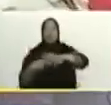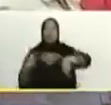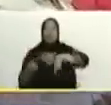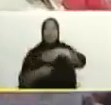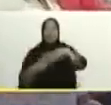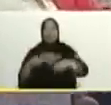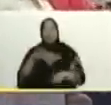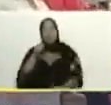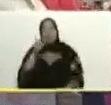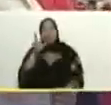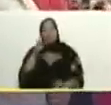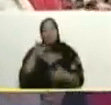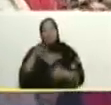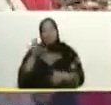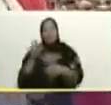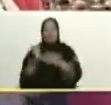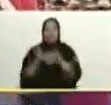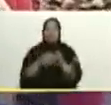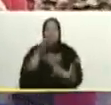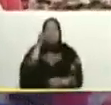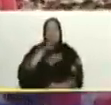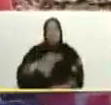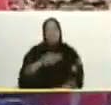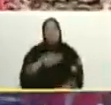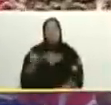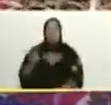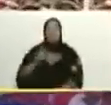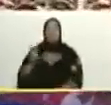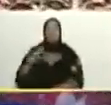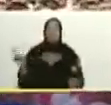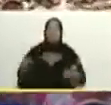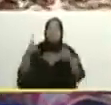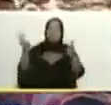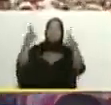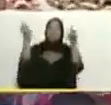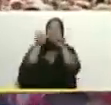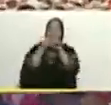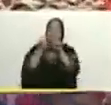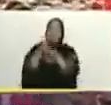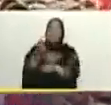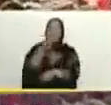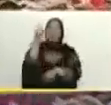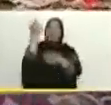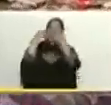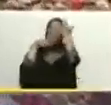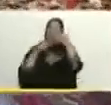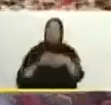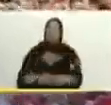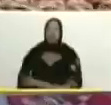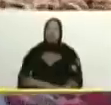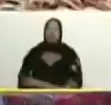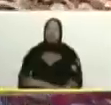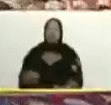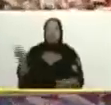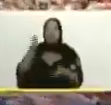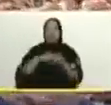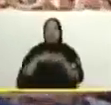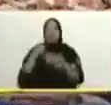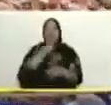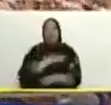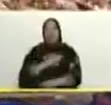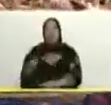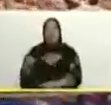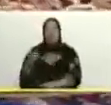del 13 y 14 de abril del pueblo de Venezuela y la victoria para rescatar al comandante Chávez y derrotar a la